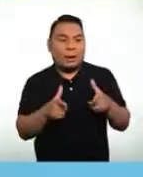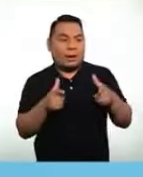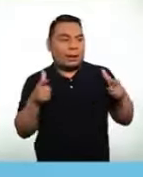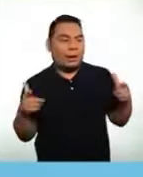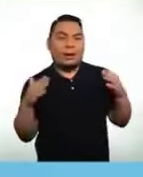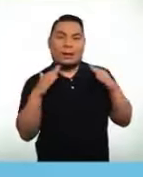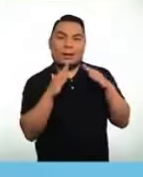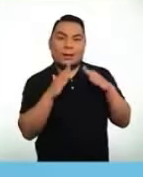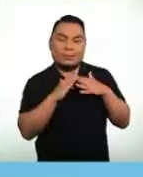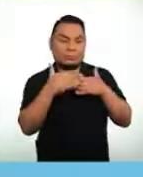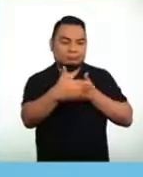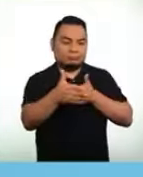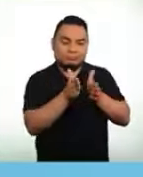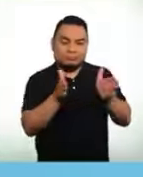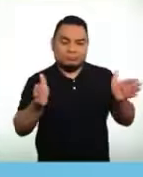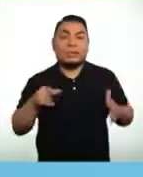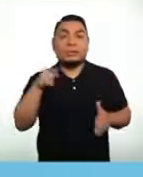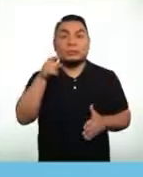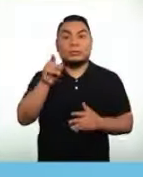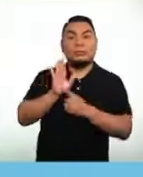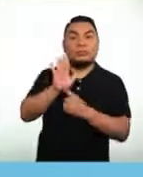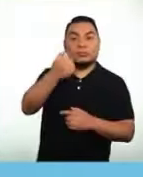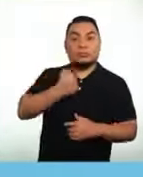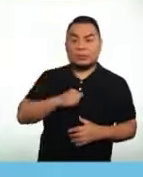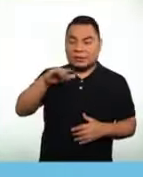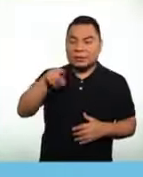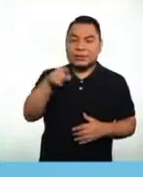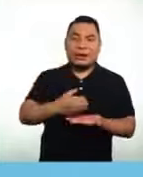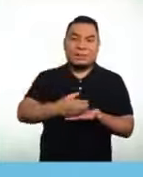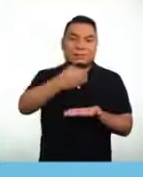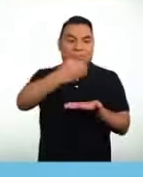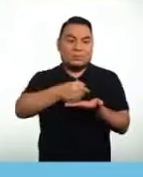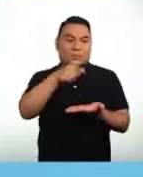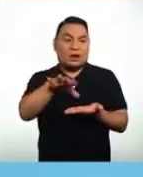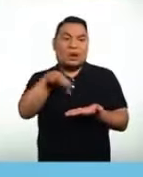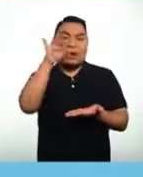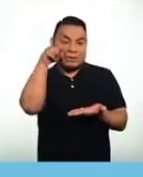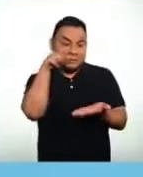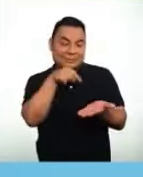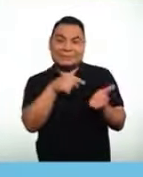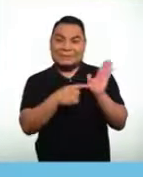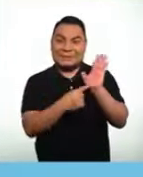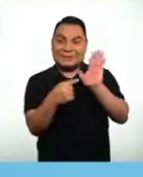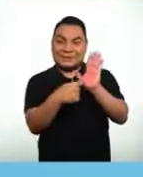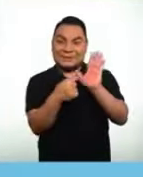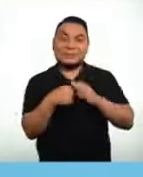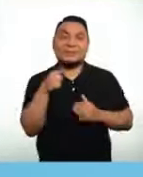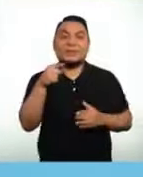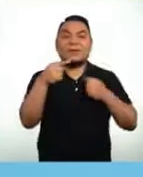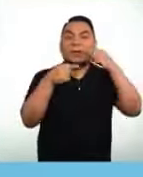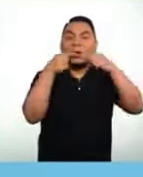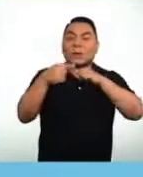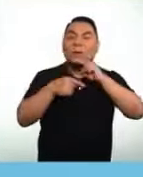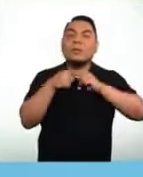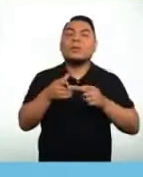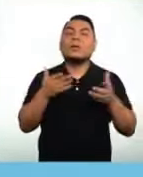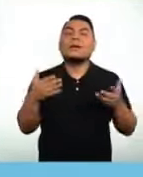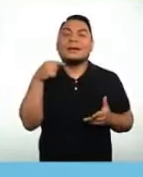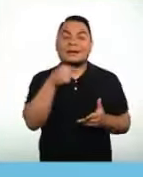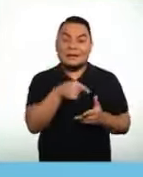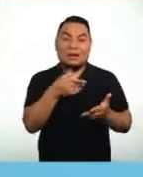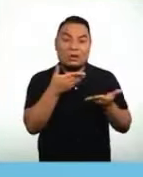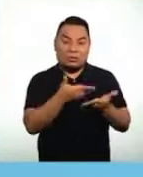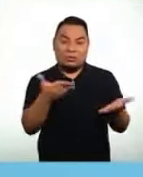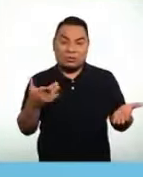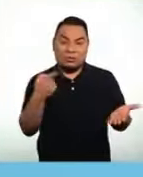lugar espacioso de la casa y muéstrale a tu niña o niño las botellas que encontraron. Cuéntale sobre